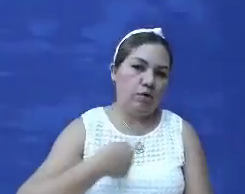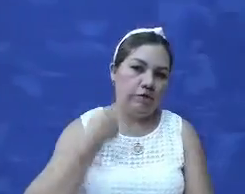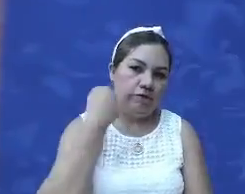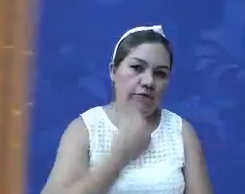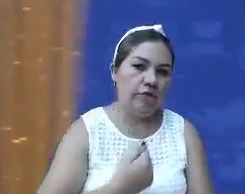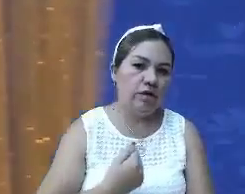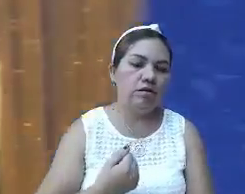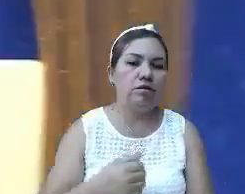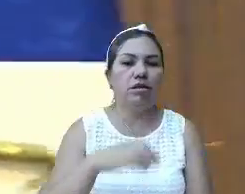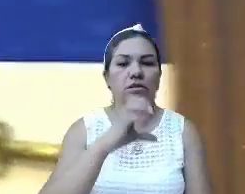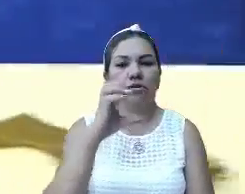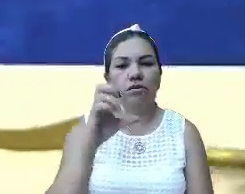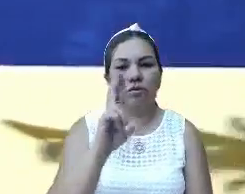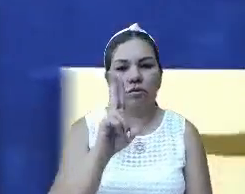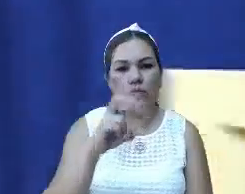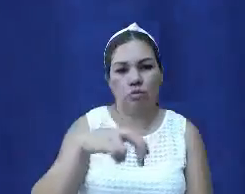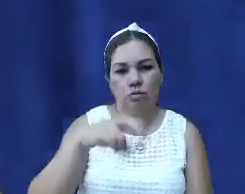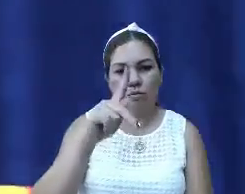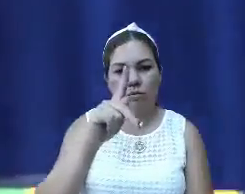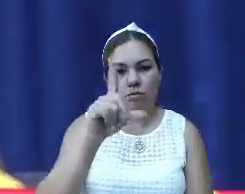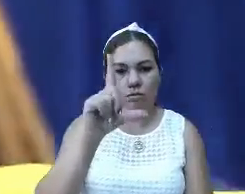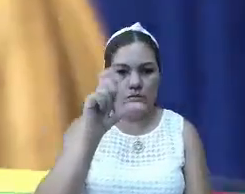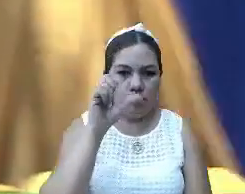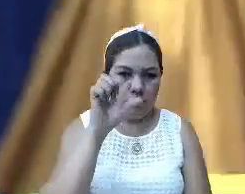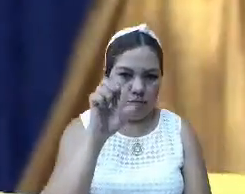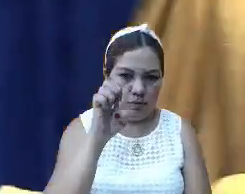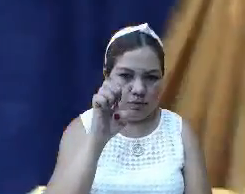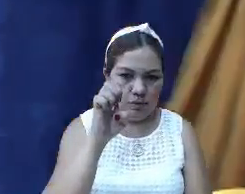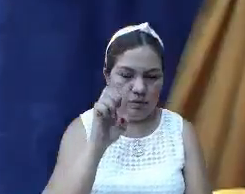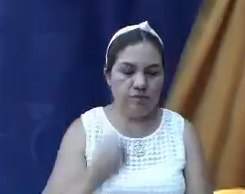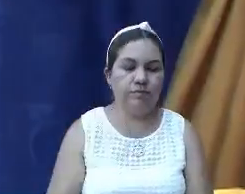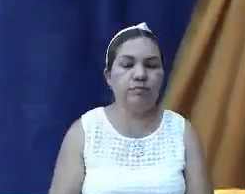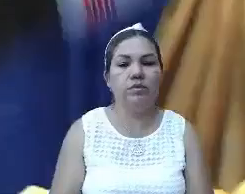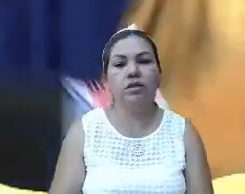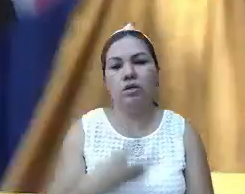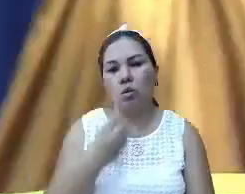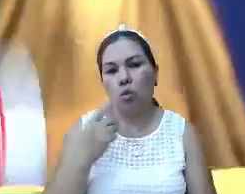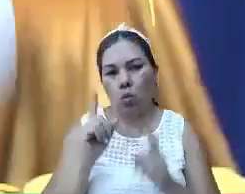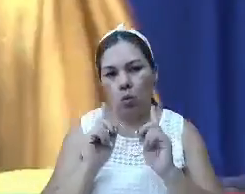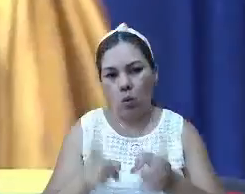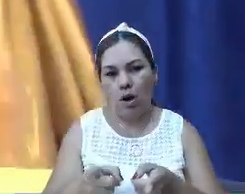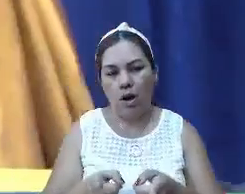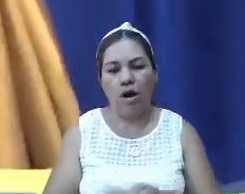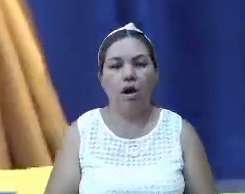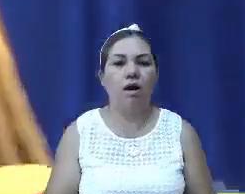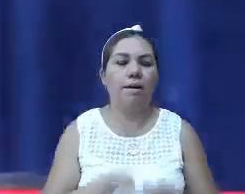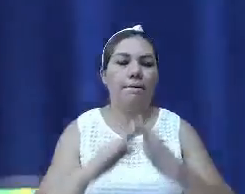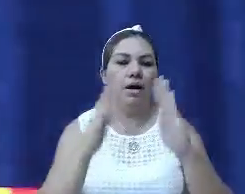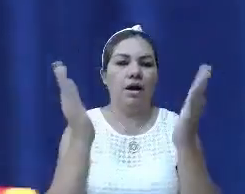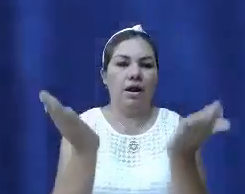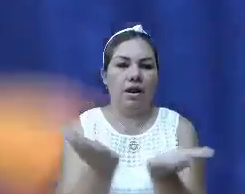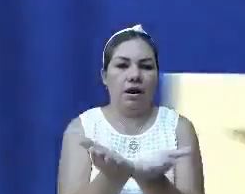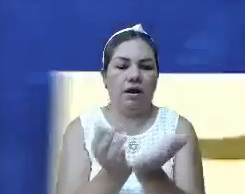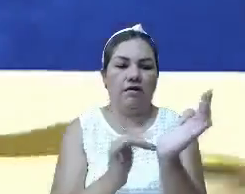cumplimiento, ¿cuánto más no cumplirá lo que habla a través de la palabra profética más segura que su